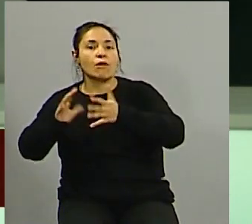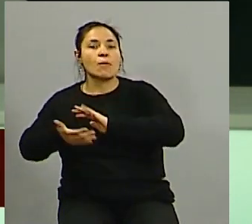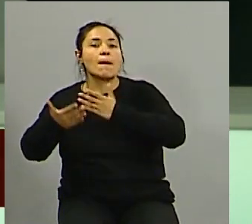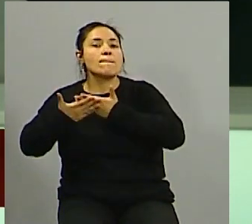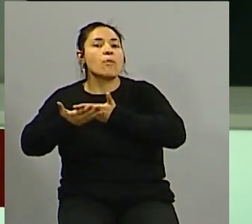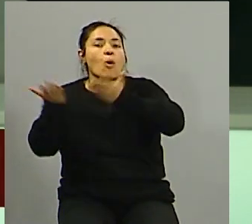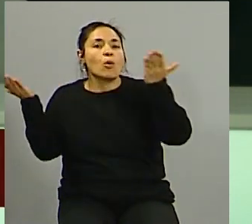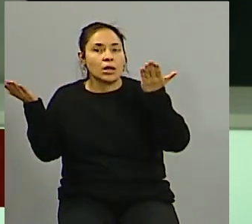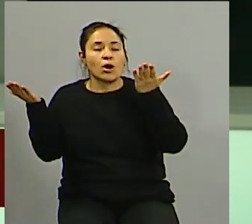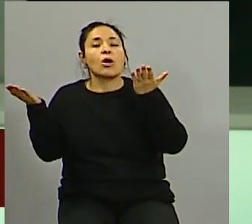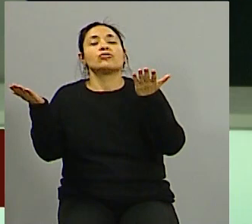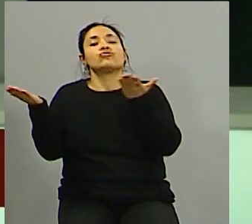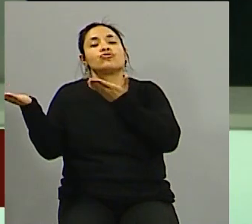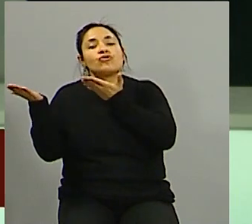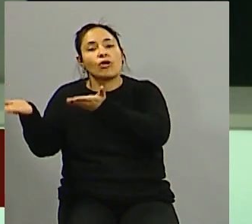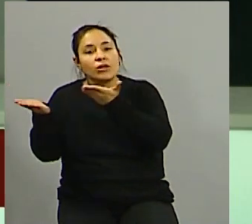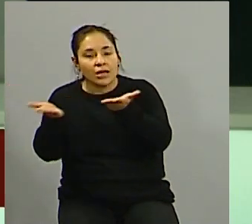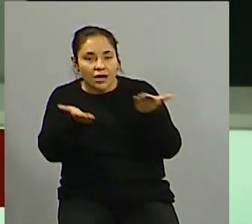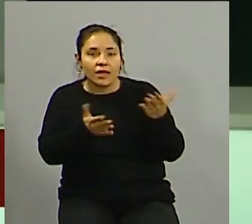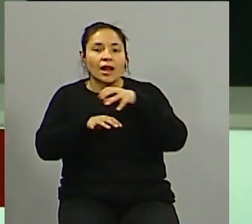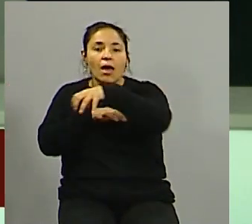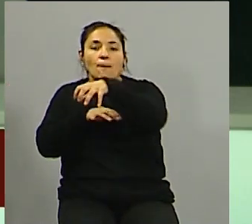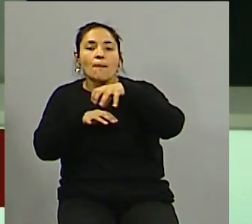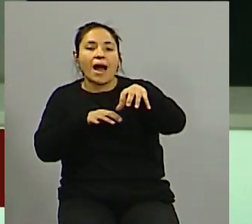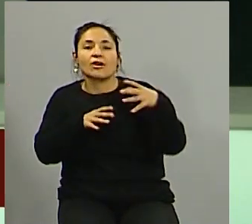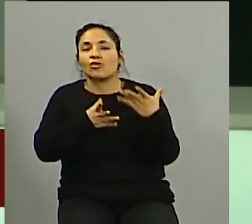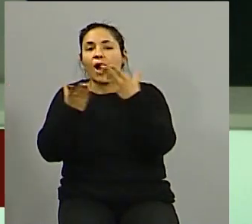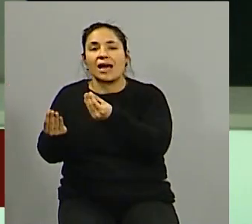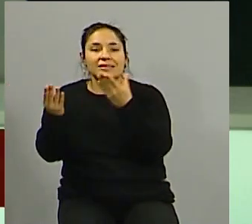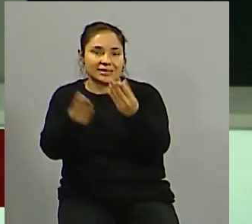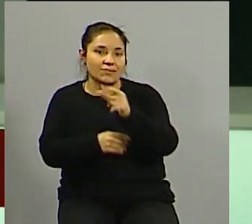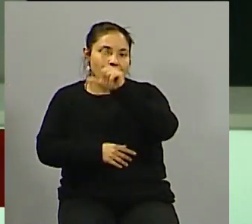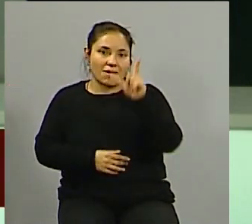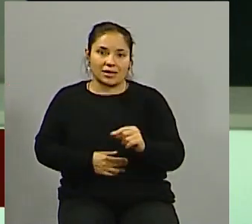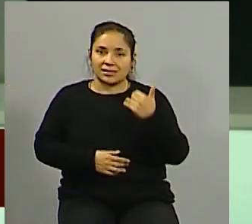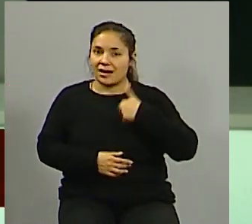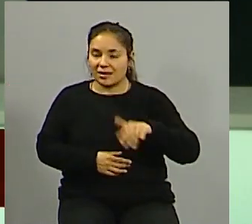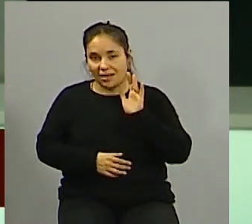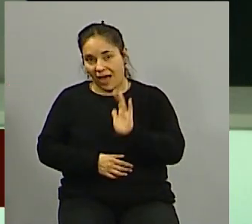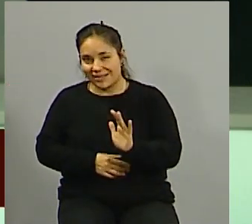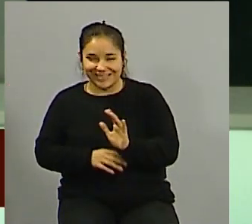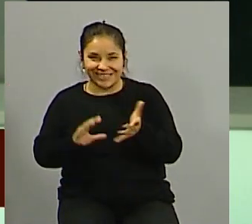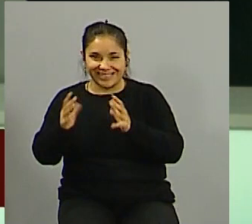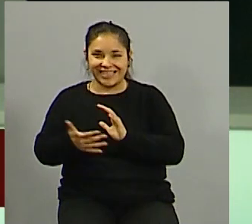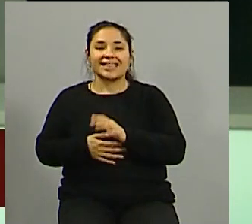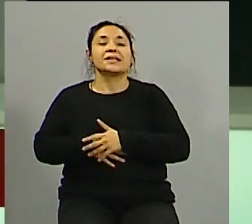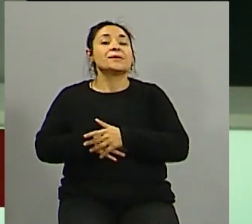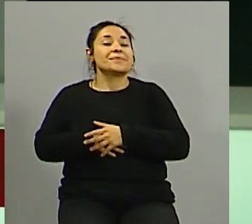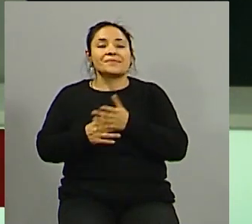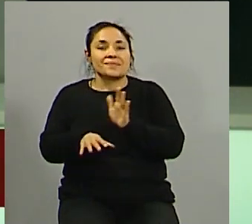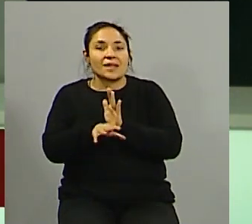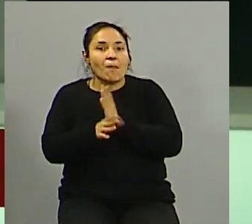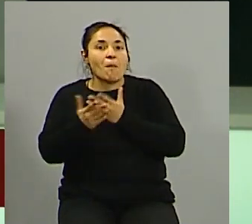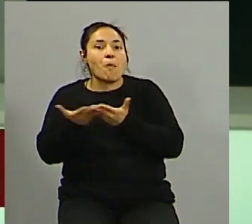y de reparto asistido, que es el sistema que tenemos nosotros hoy en día en Argentina, público porque se encarga, bueno, es